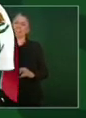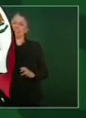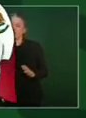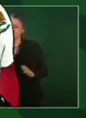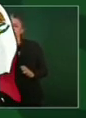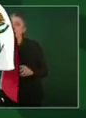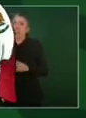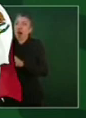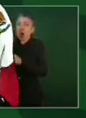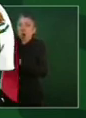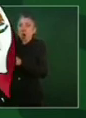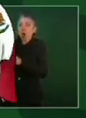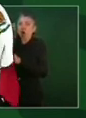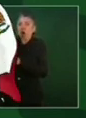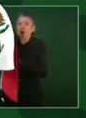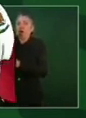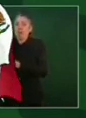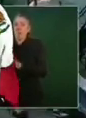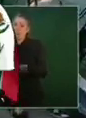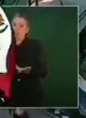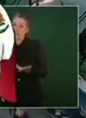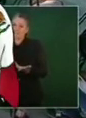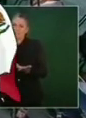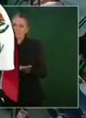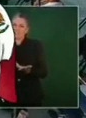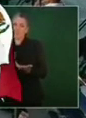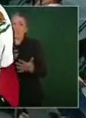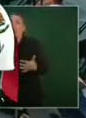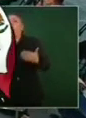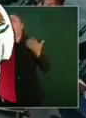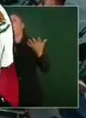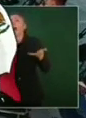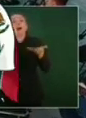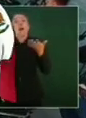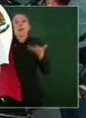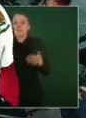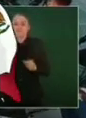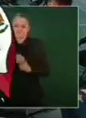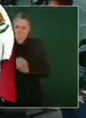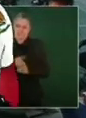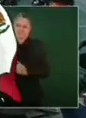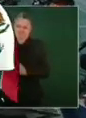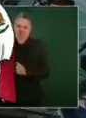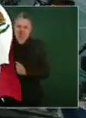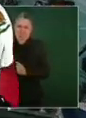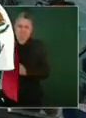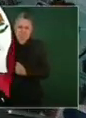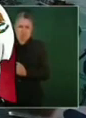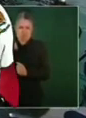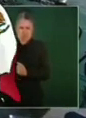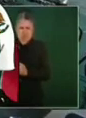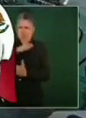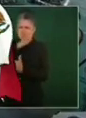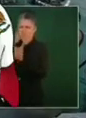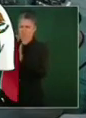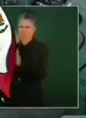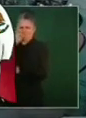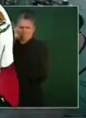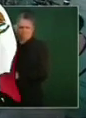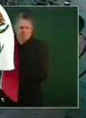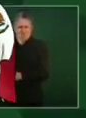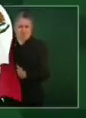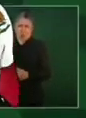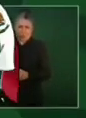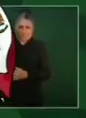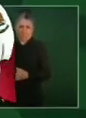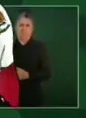ONU, sí, la ONU, sí. Se los fui a decir cuando estuve en Nueva